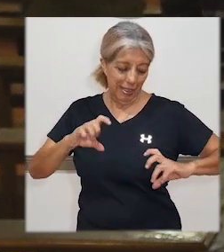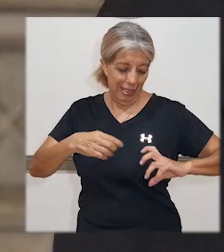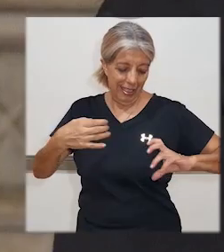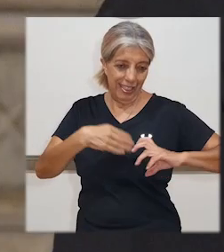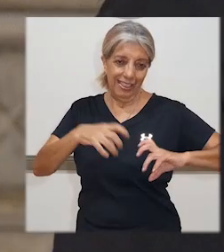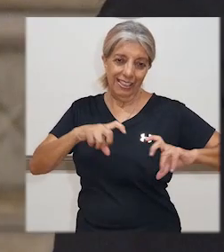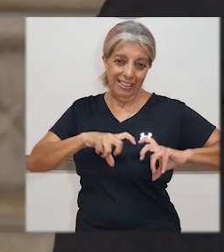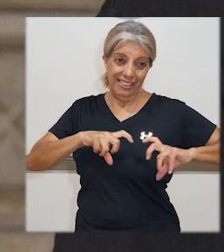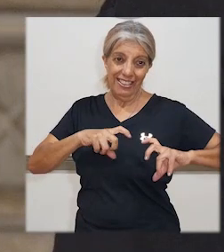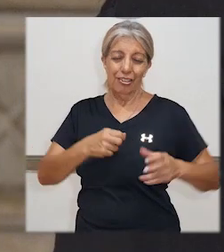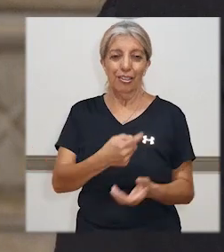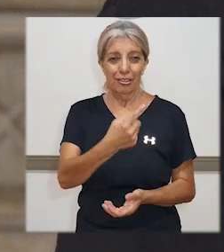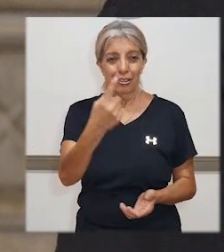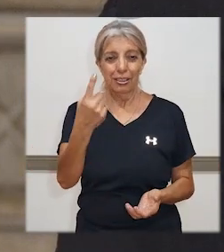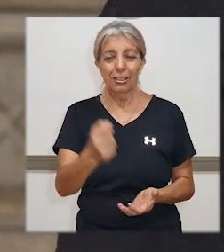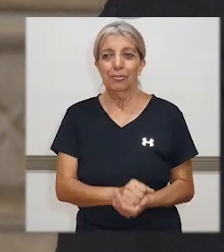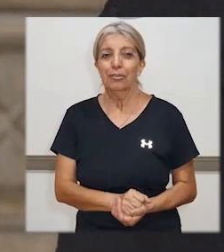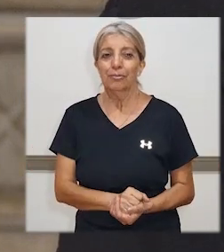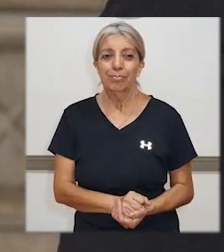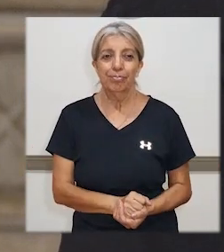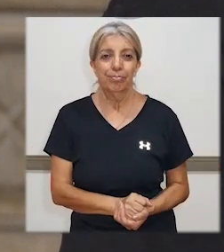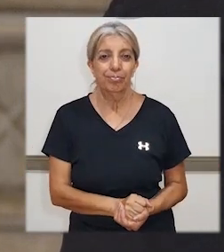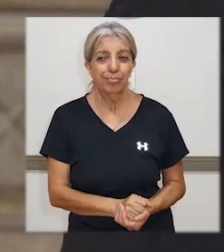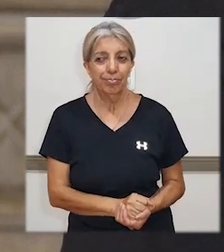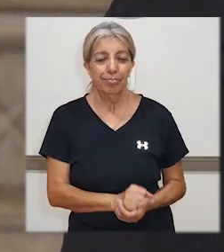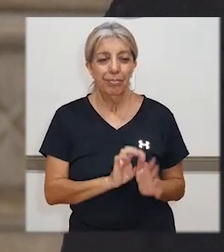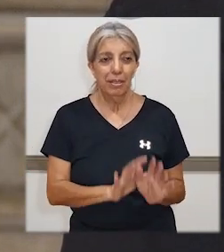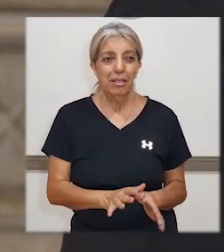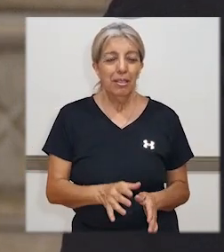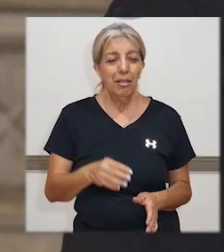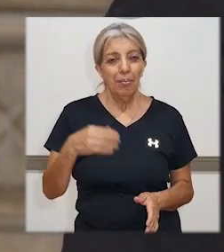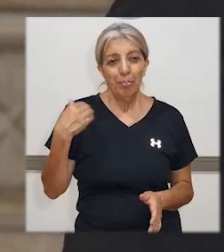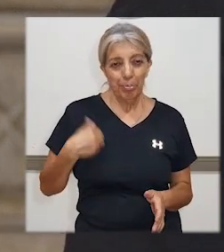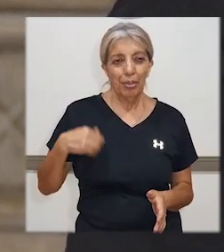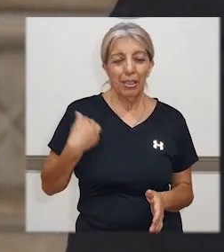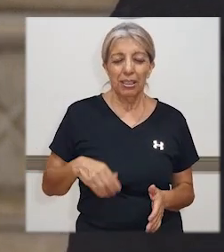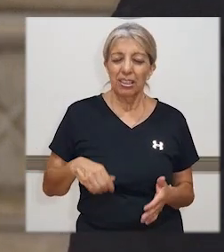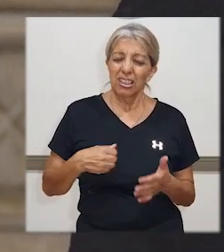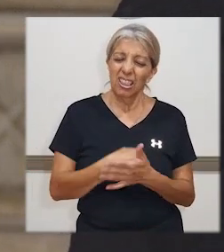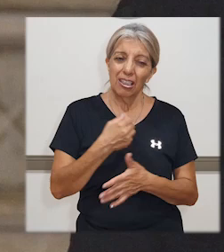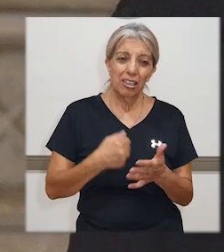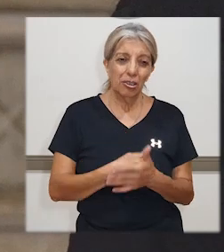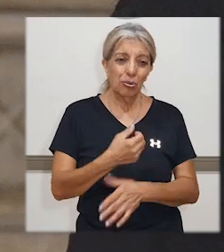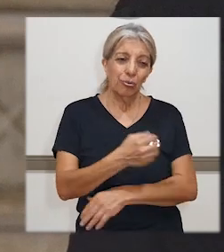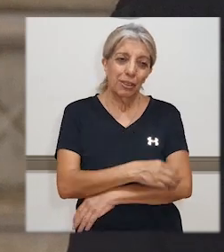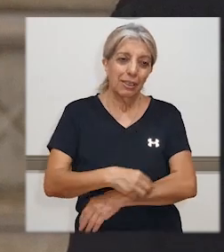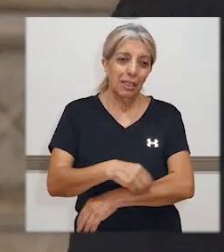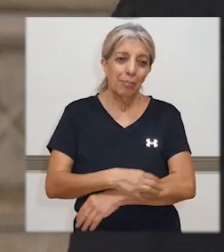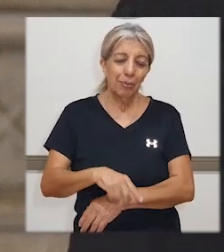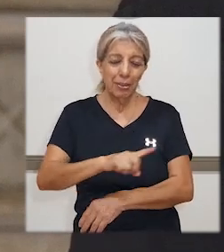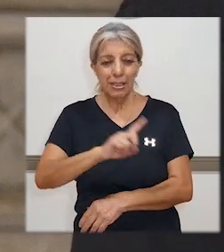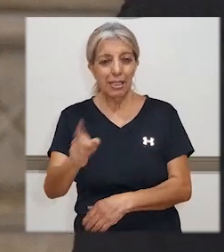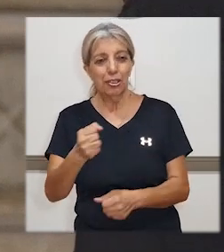corazón. Por nuestra patria, en especial por los que no encuentran trabajo, sufren la pobreza y